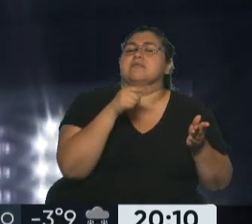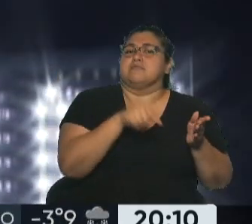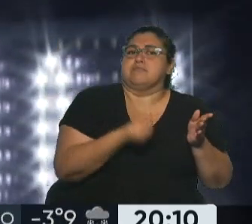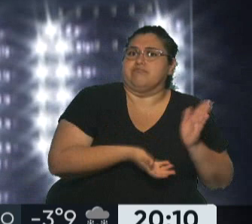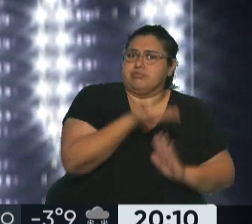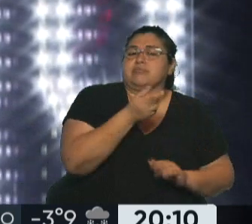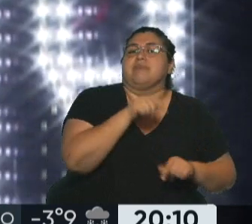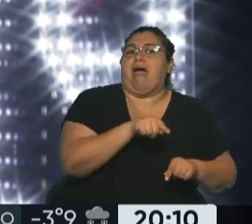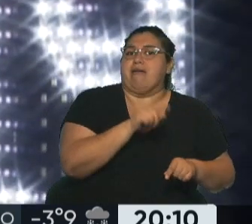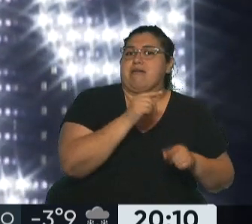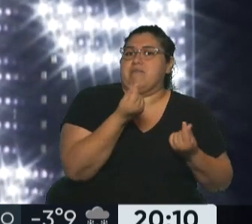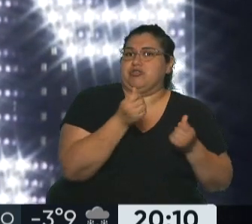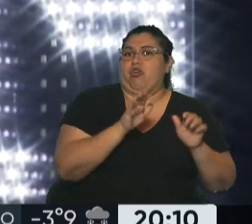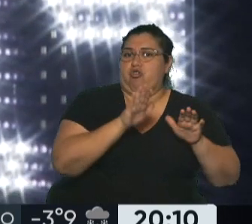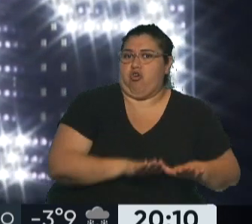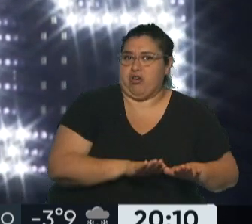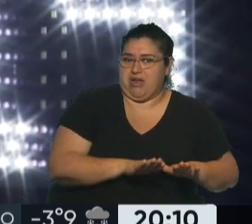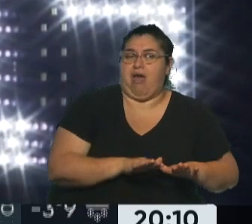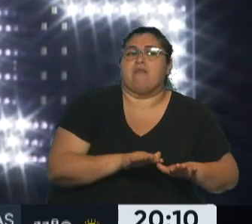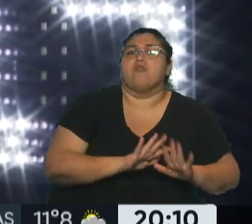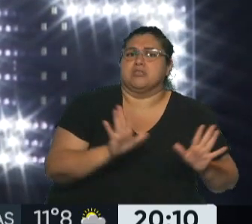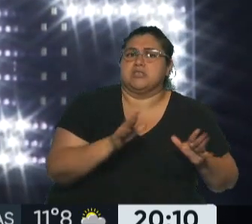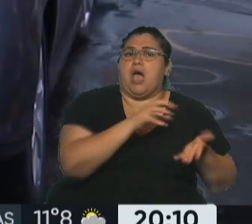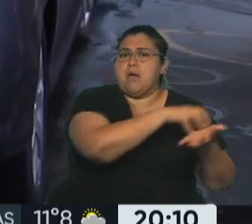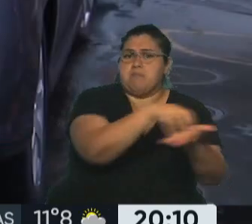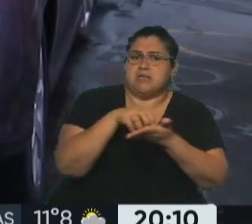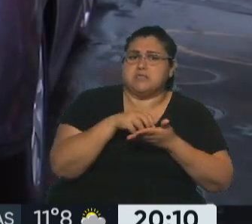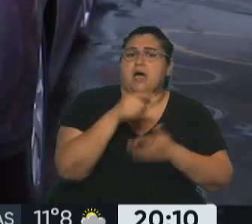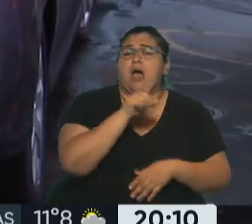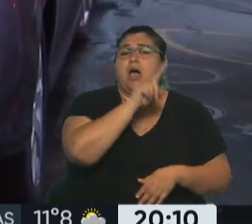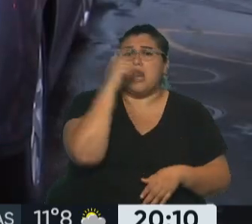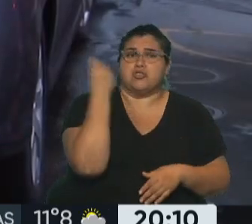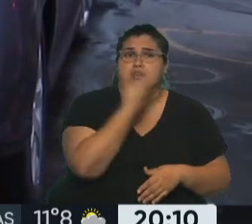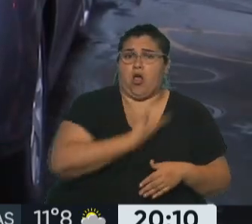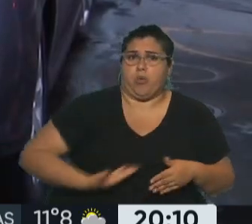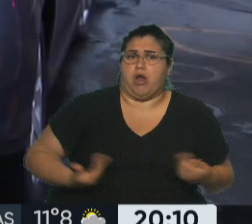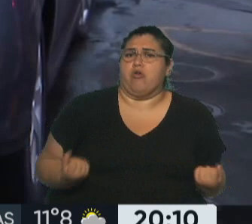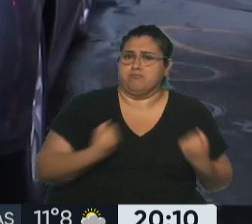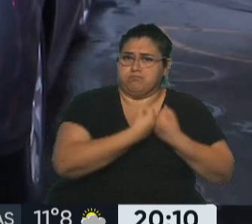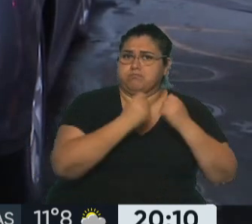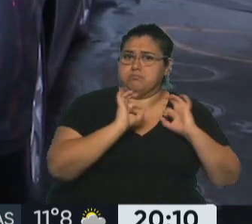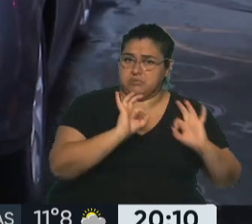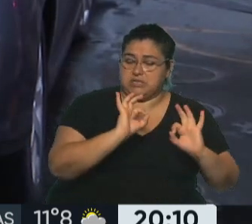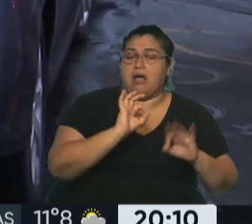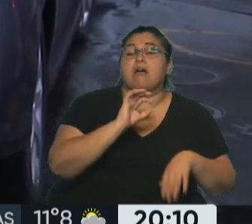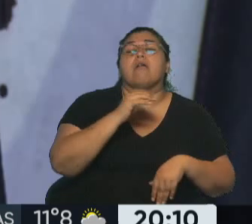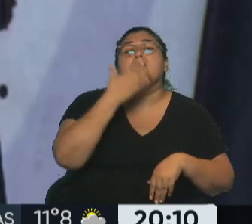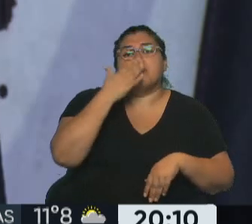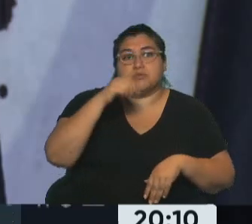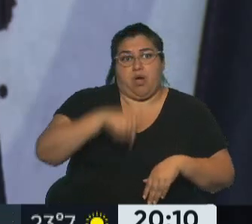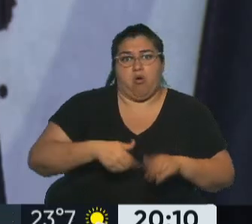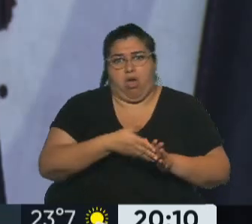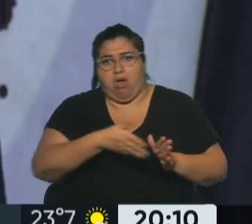desde agosto, firmado entre las petroleras y el gobierno nacional. A principios de mes se abrieron negociaciones con las